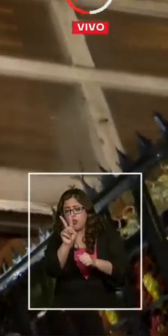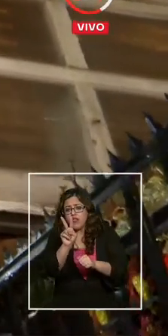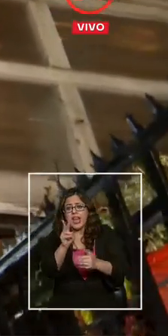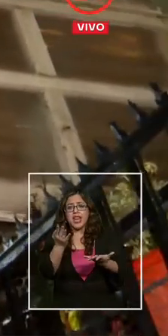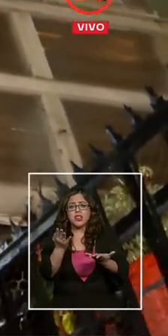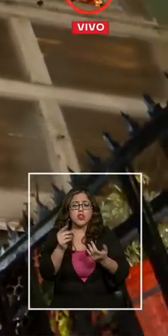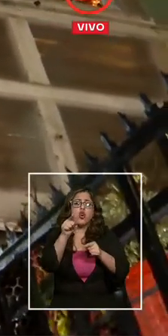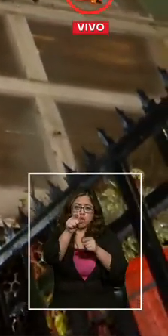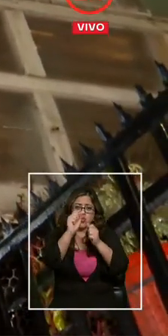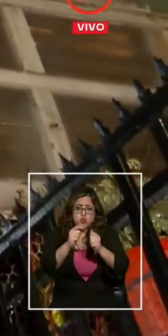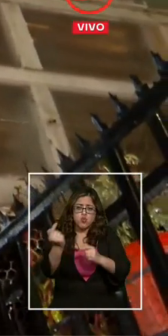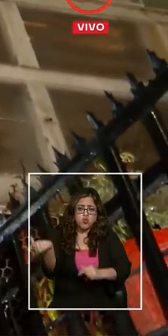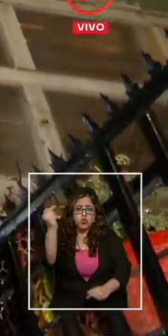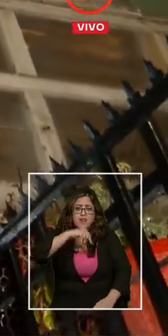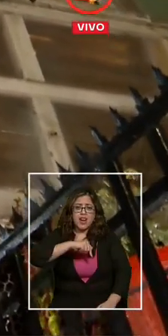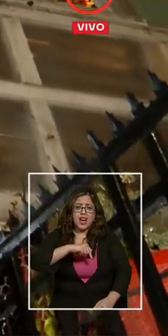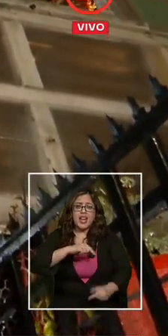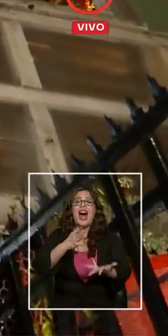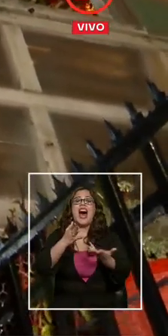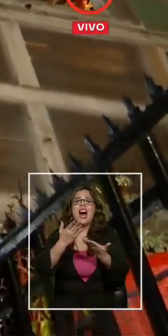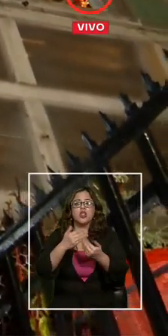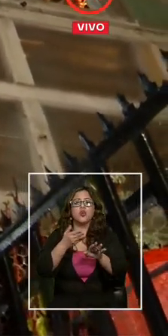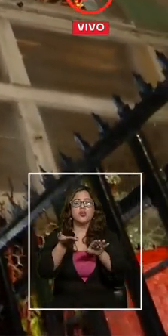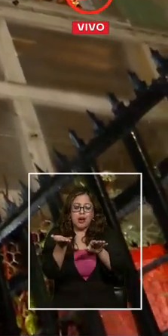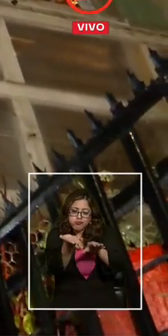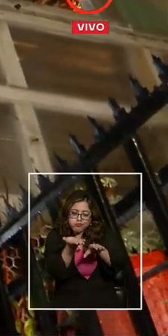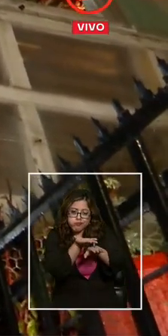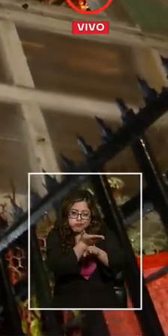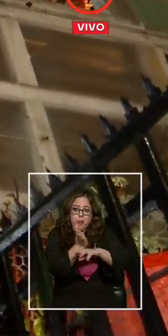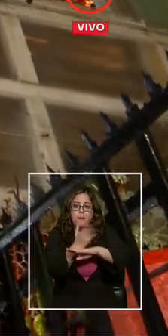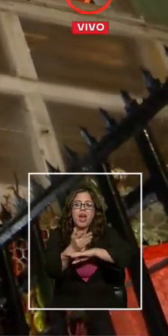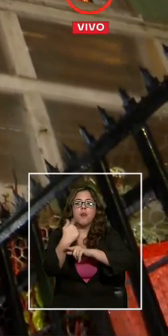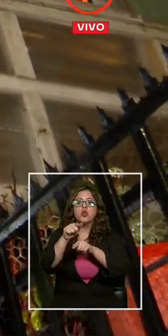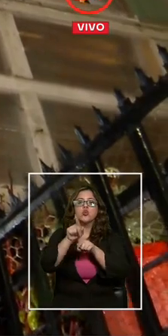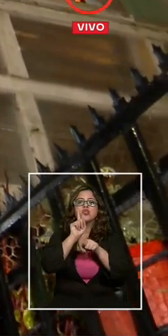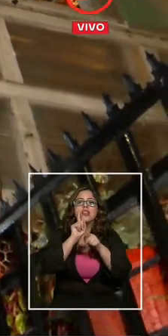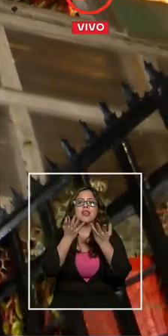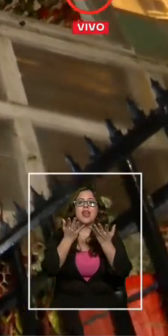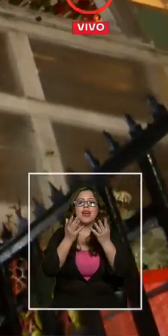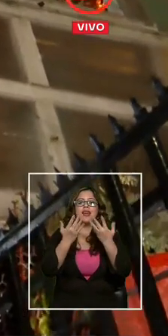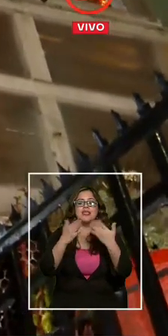o baja. Está limpiando pescado, ya está bien. Pero tú tienes una defensa de 3 metros, dice, por eso